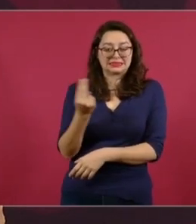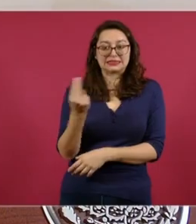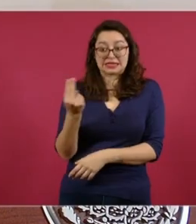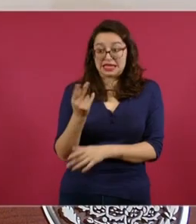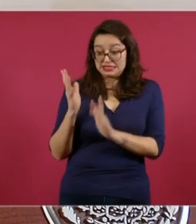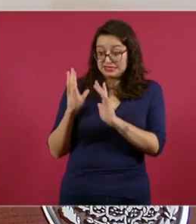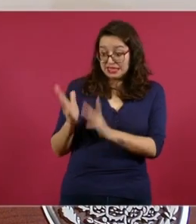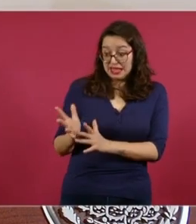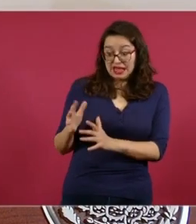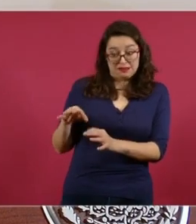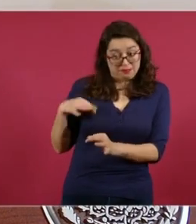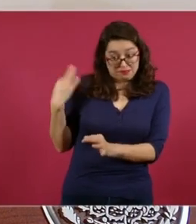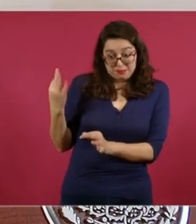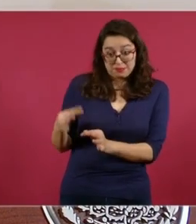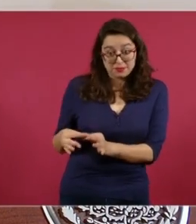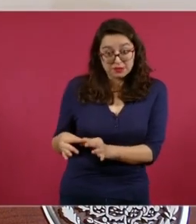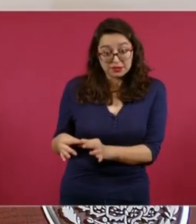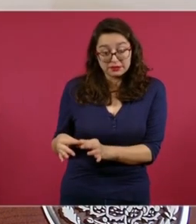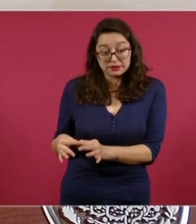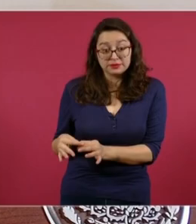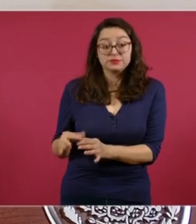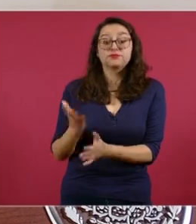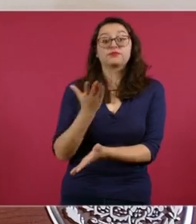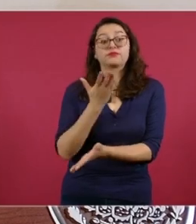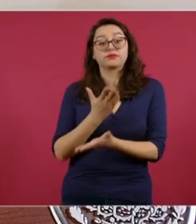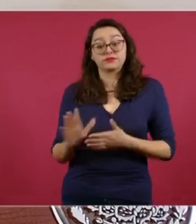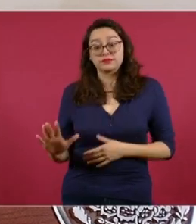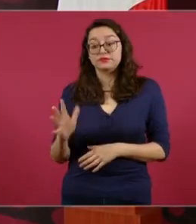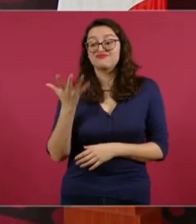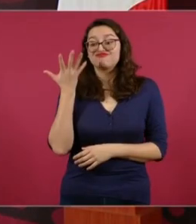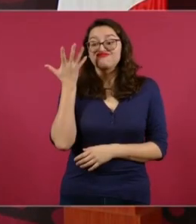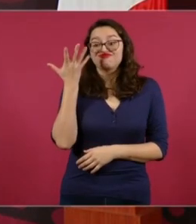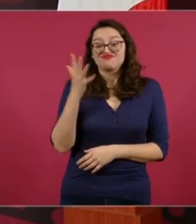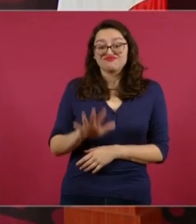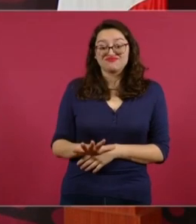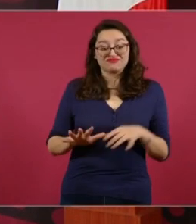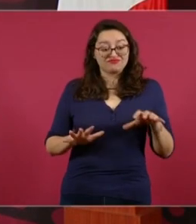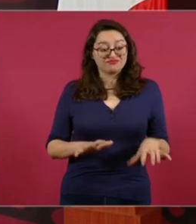cuando ya estén funcionando los 10 polos de desarrollo,